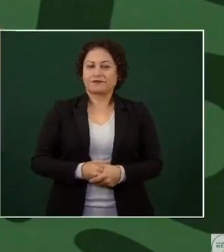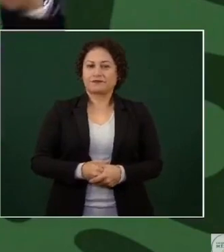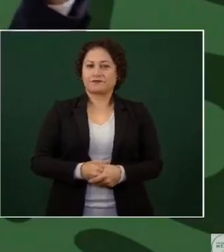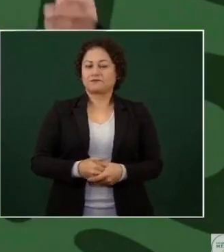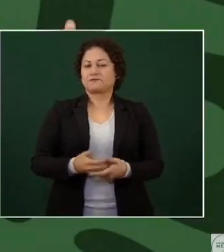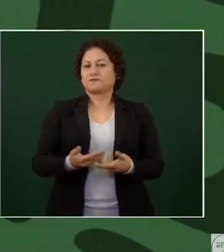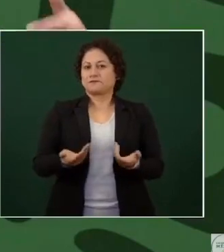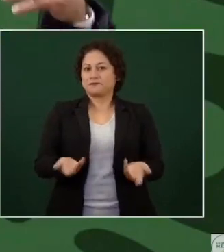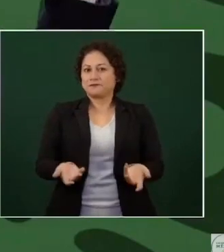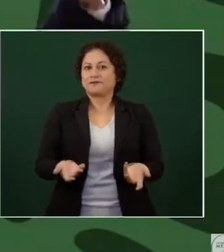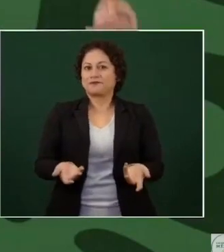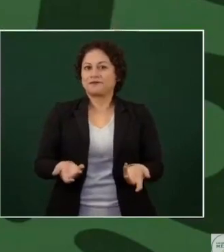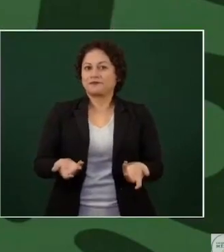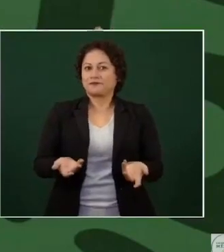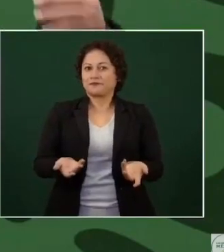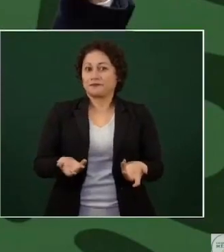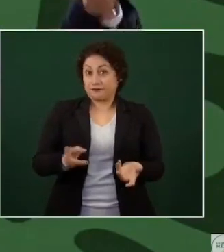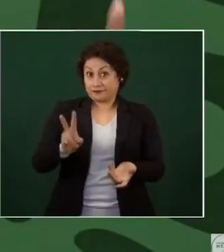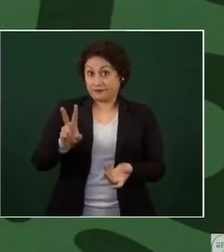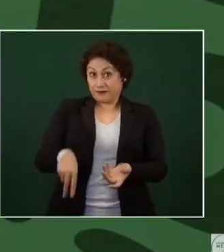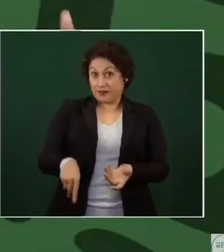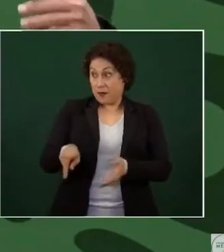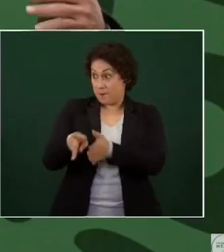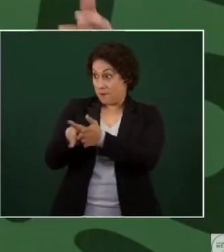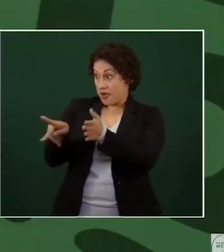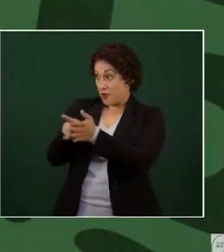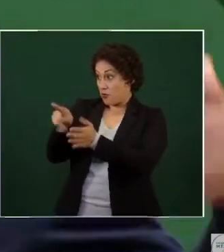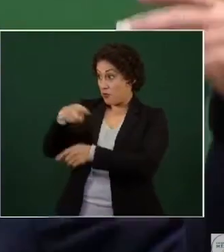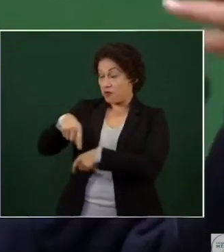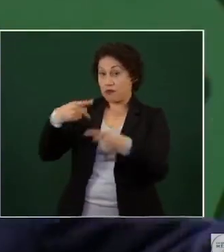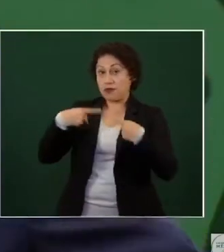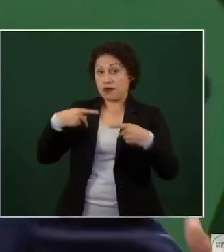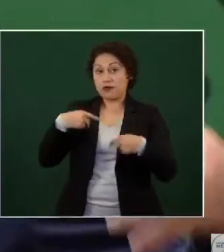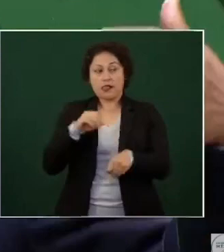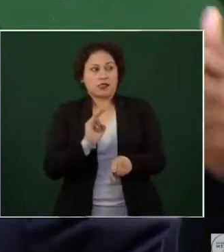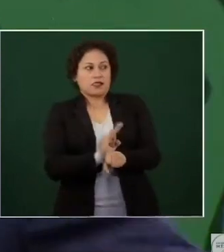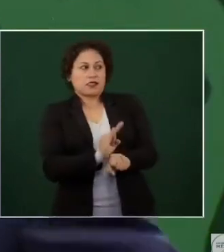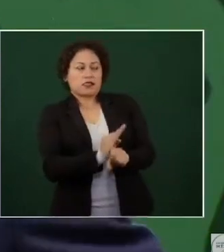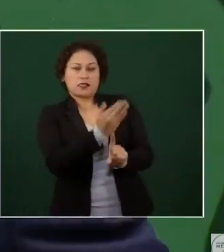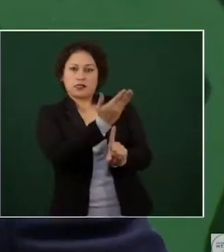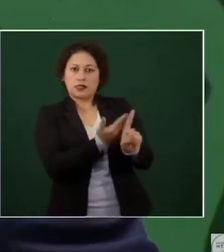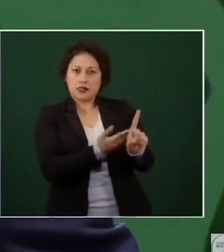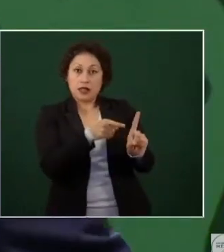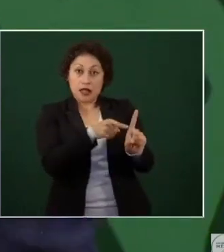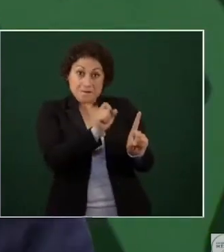y defendiéndolo a él y a todo el gobierno.